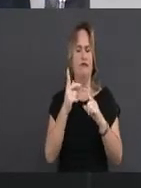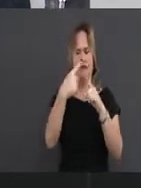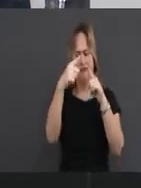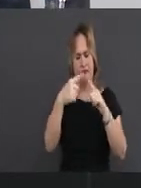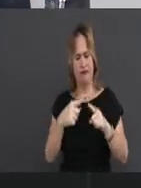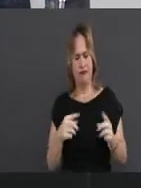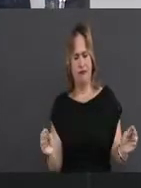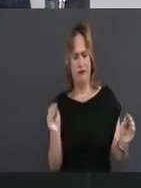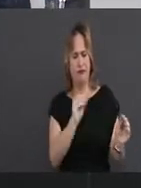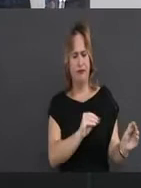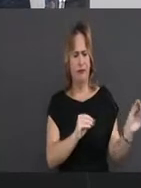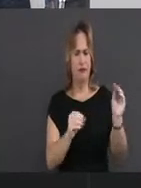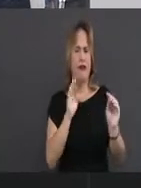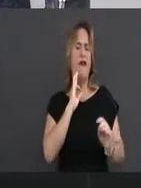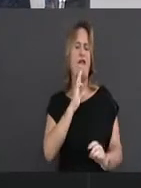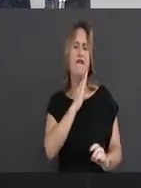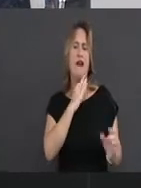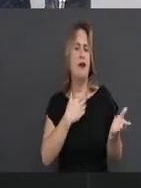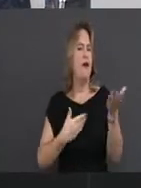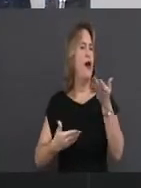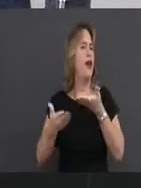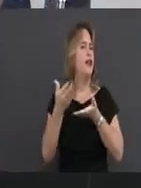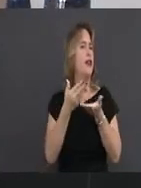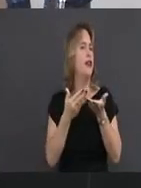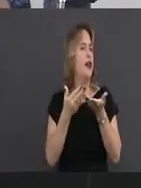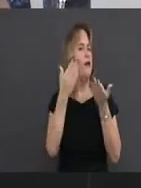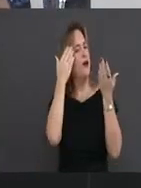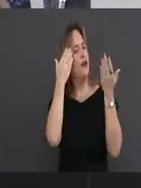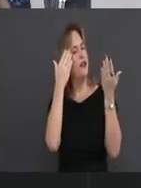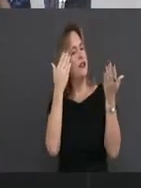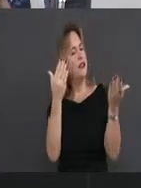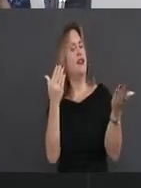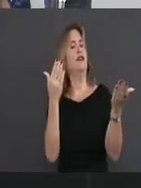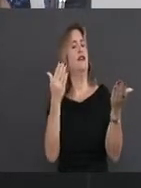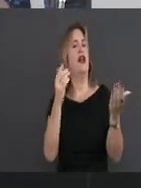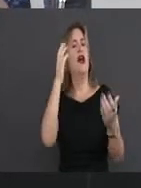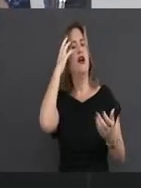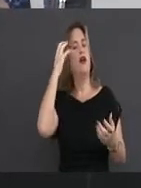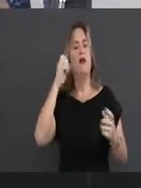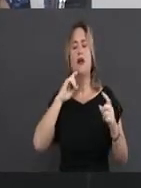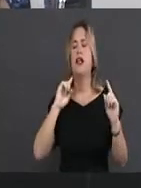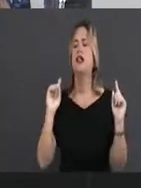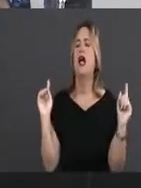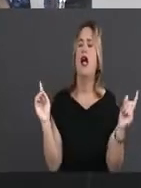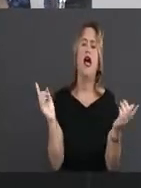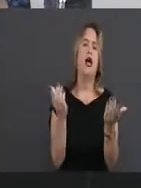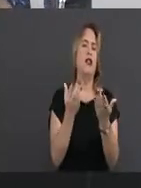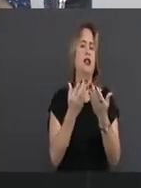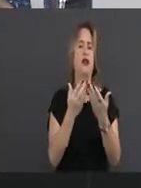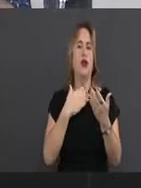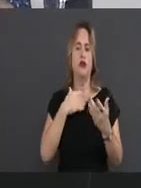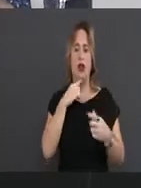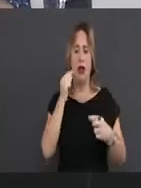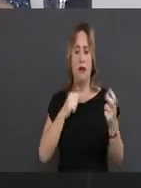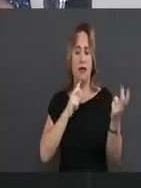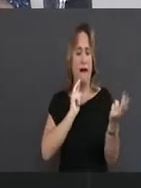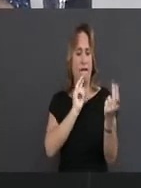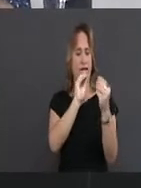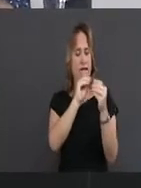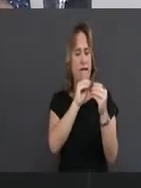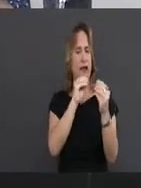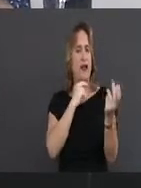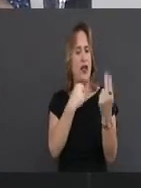otras que se irán sumando a este intercambio. Agradecer infinitamente, gobernador, a todos los usuarios que se han sumado